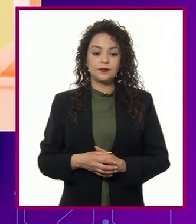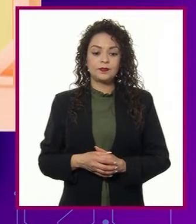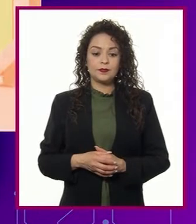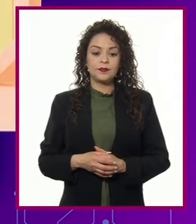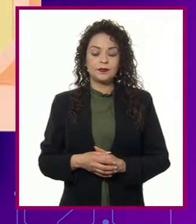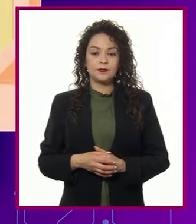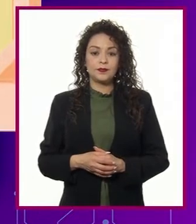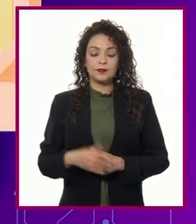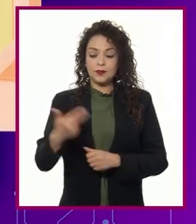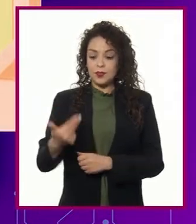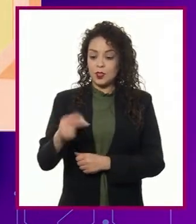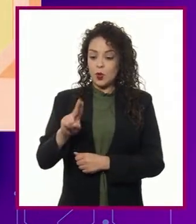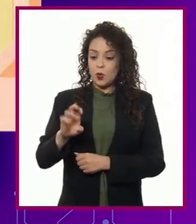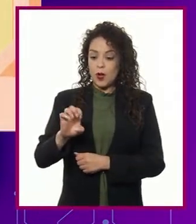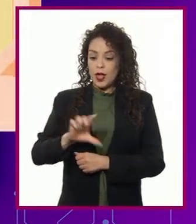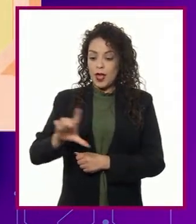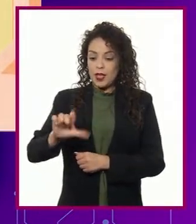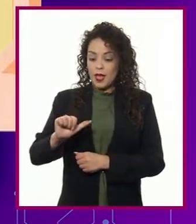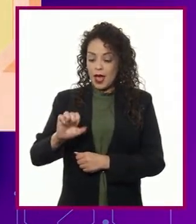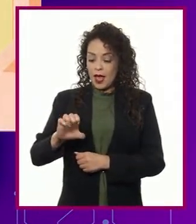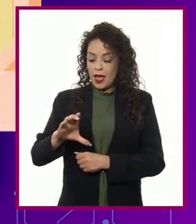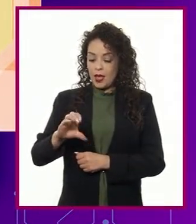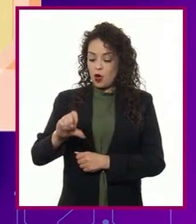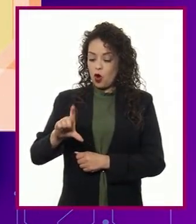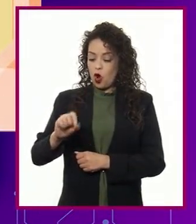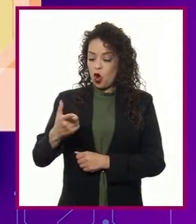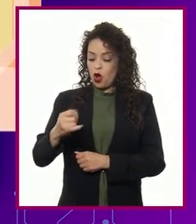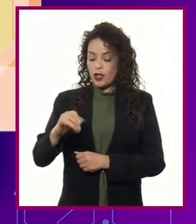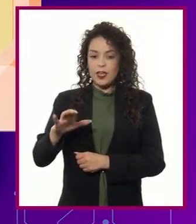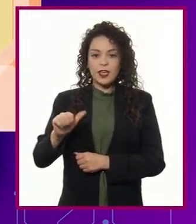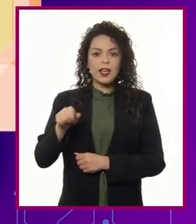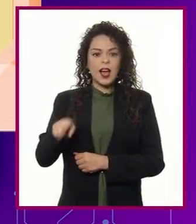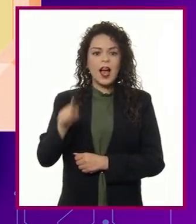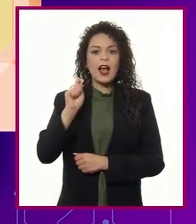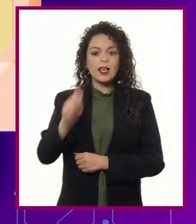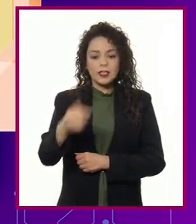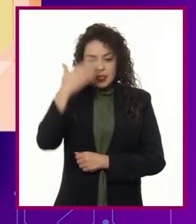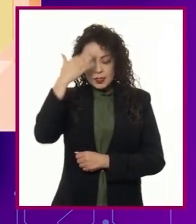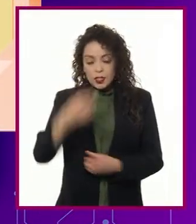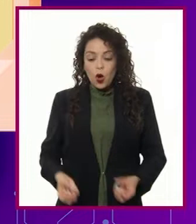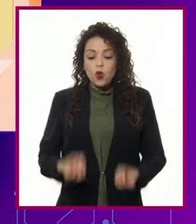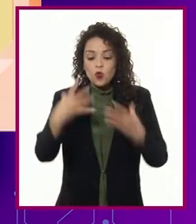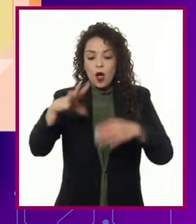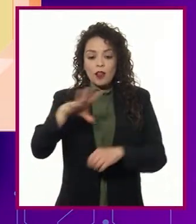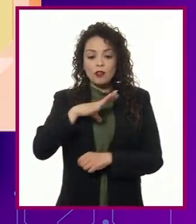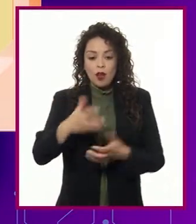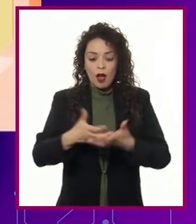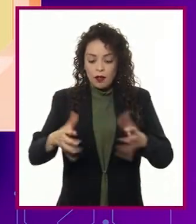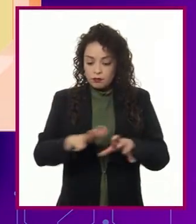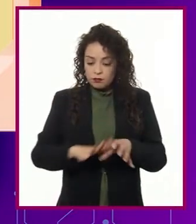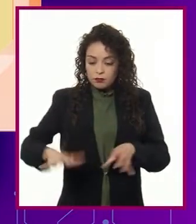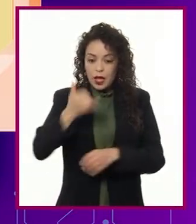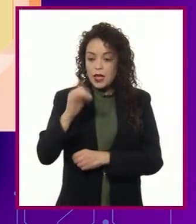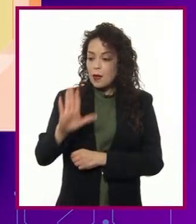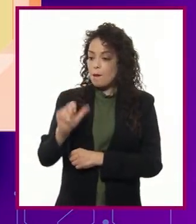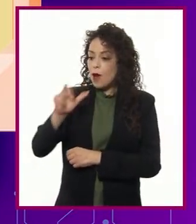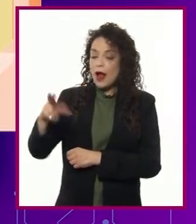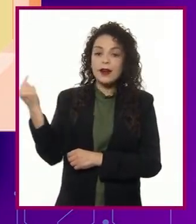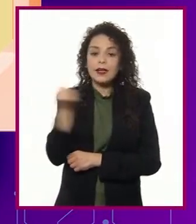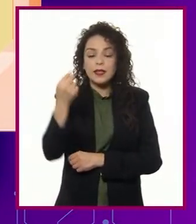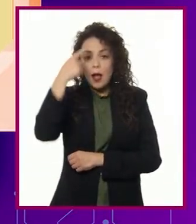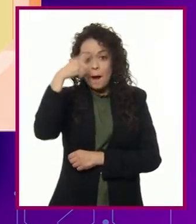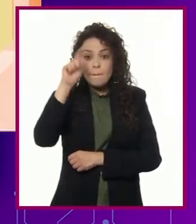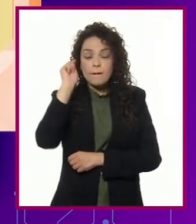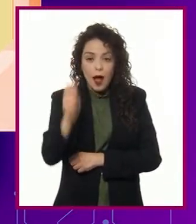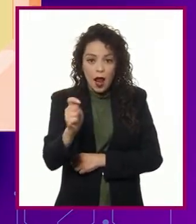La huella ecológica es un indicador que calcula cuánta superficie terrestre y marina se requiere para producir y absorber